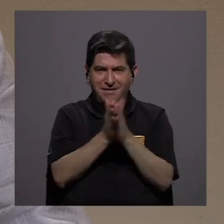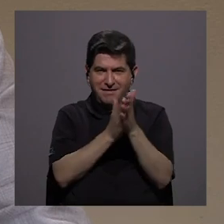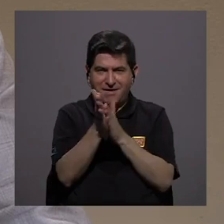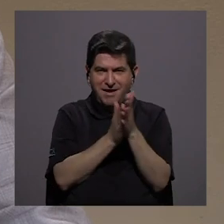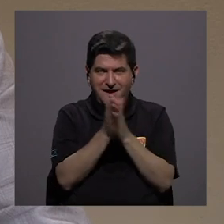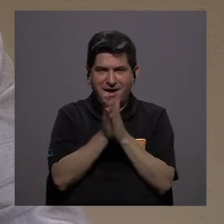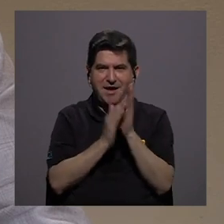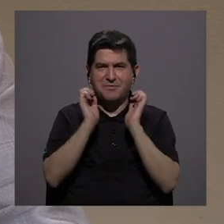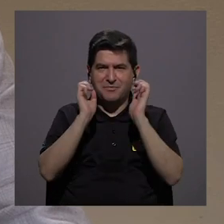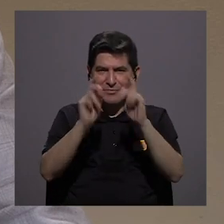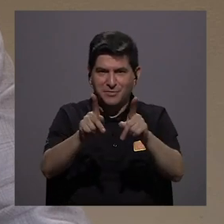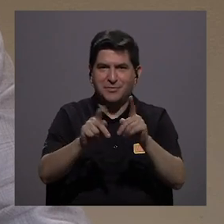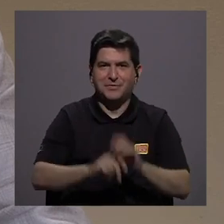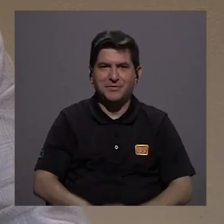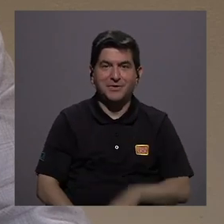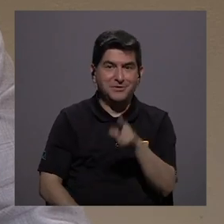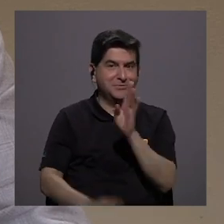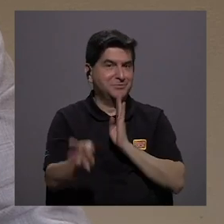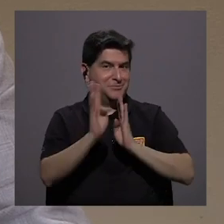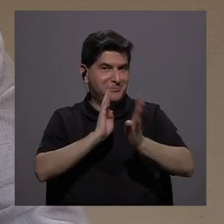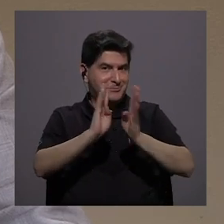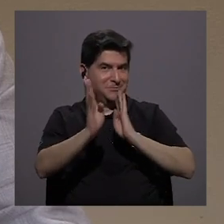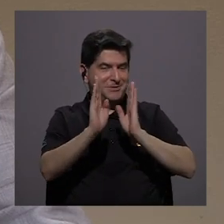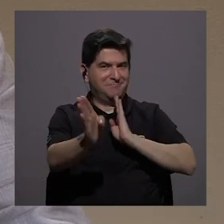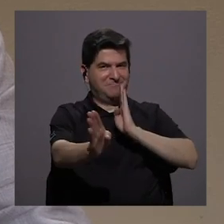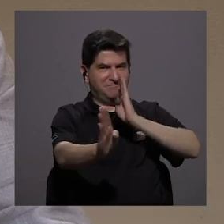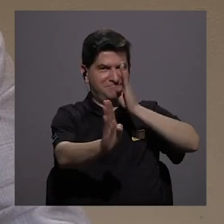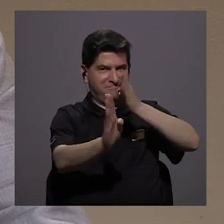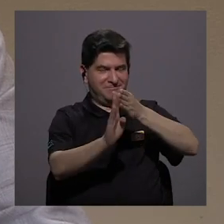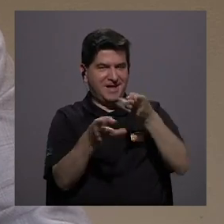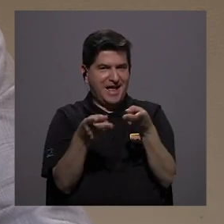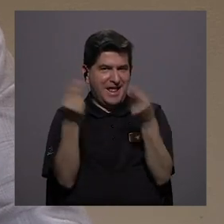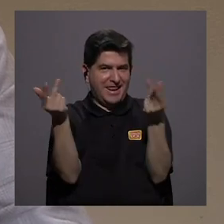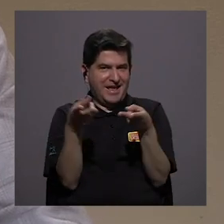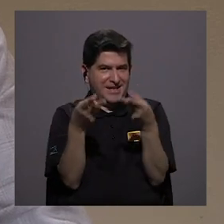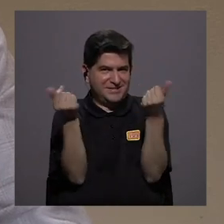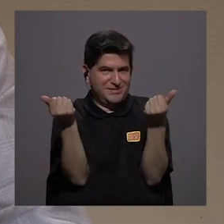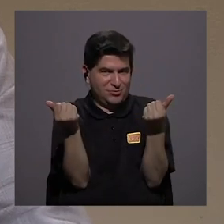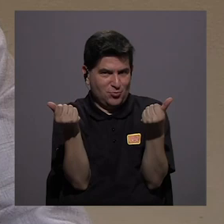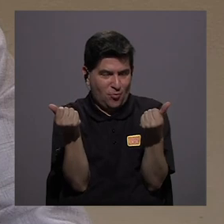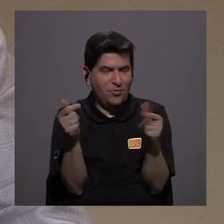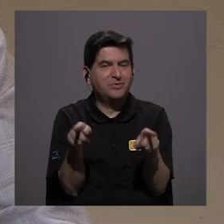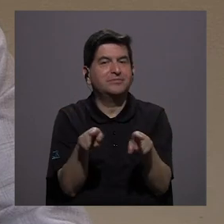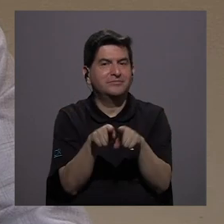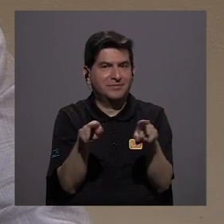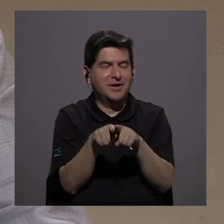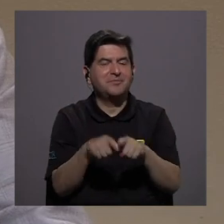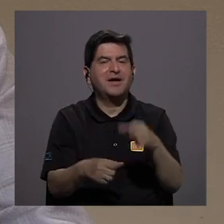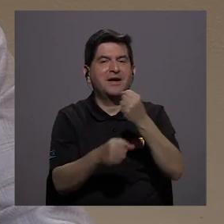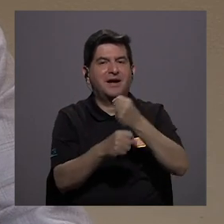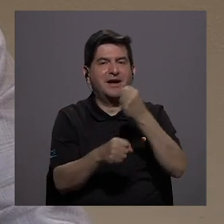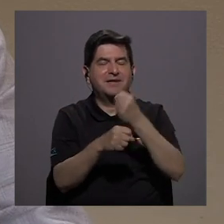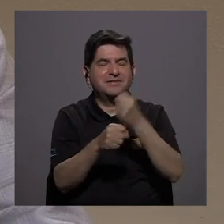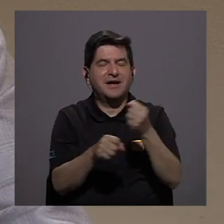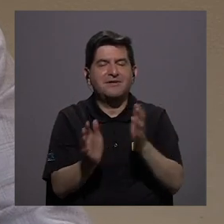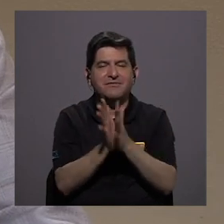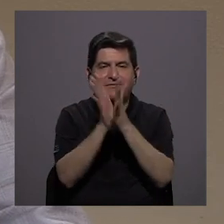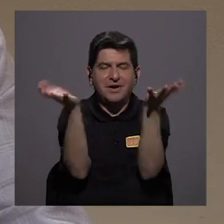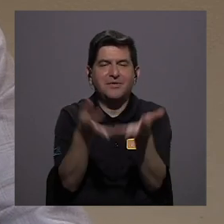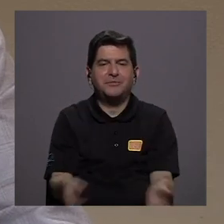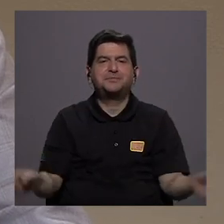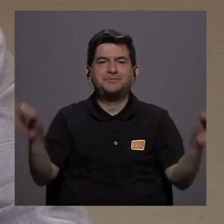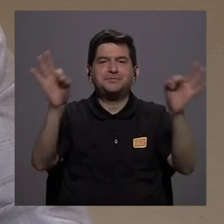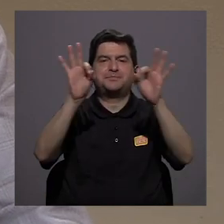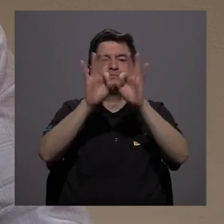esta oportunidad porque usted ahí se está refiriendo directamente a gasto. También se está refiriendo a empleo público, por ejemplo, que es algo